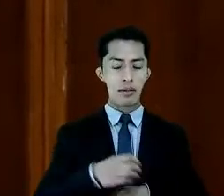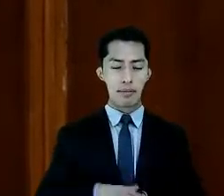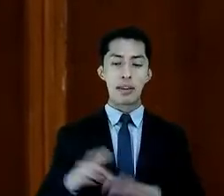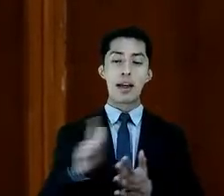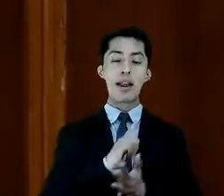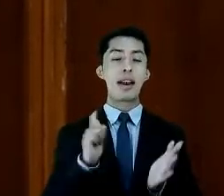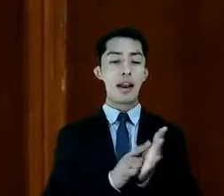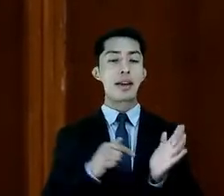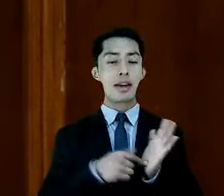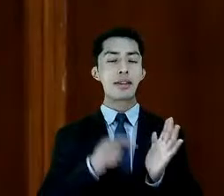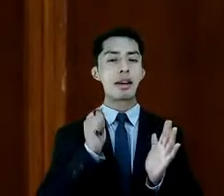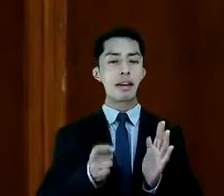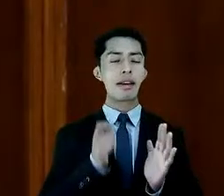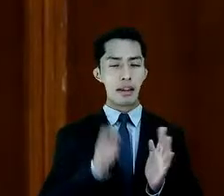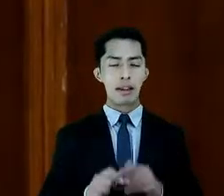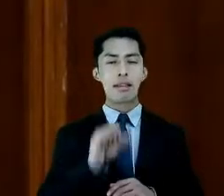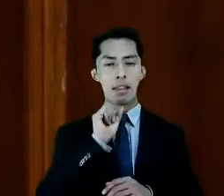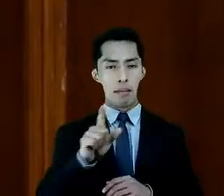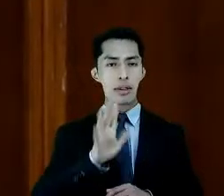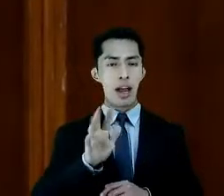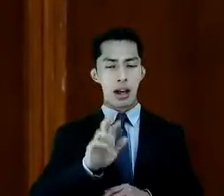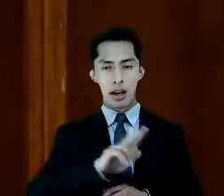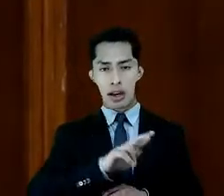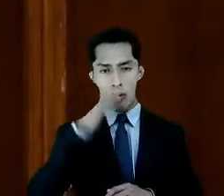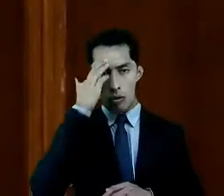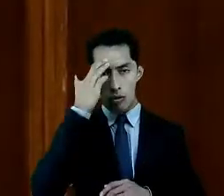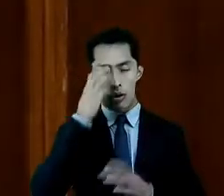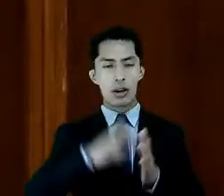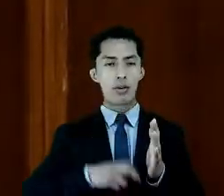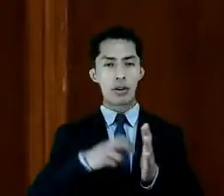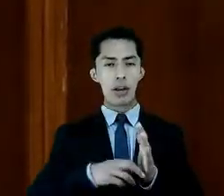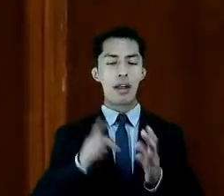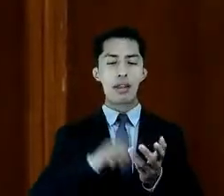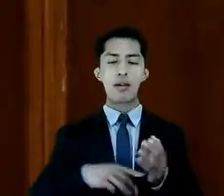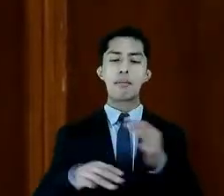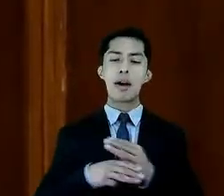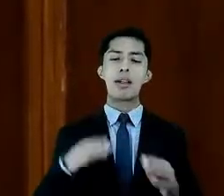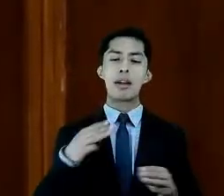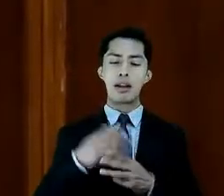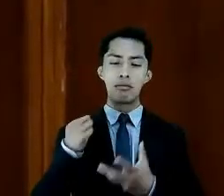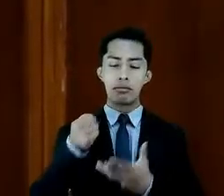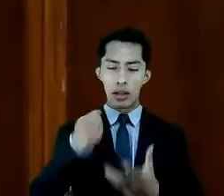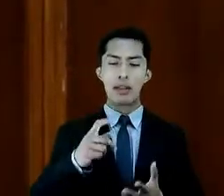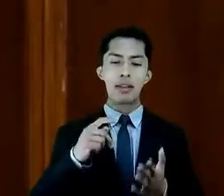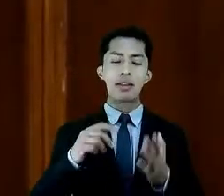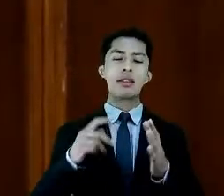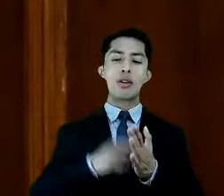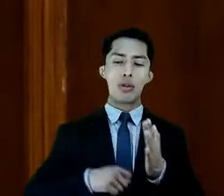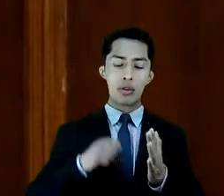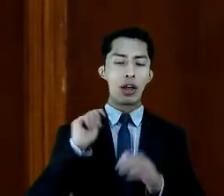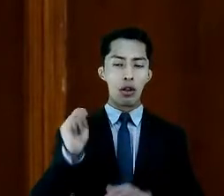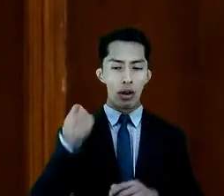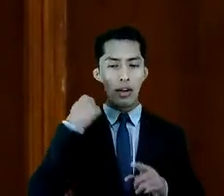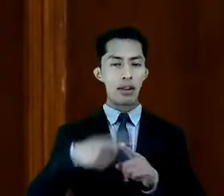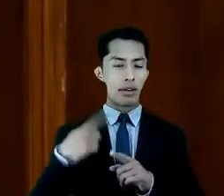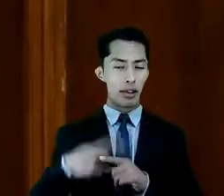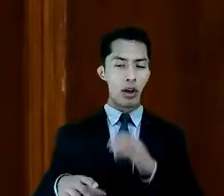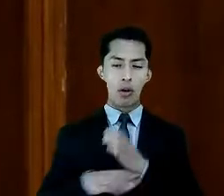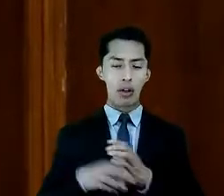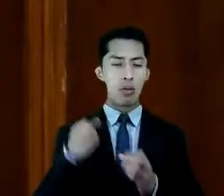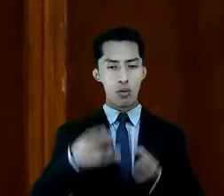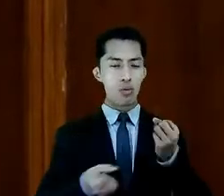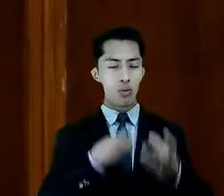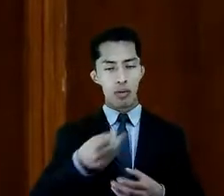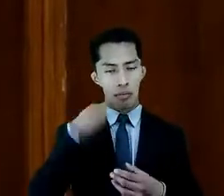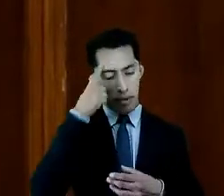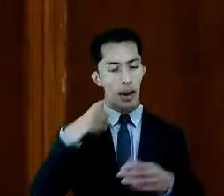ley también se reguló la asignación de recursos materiales, tecnológicos y de infraestructura para los